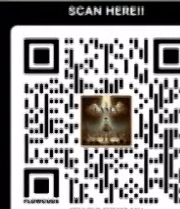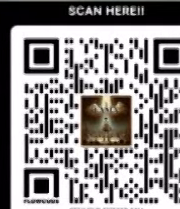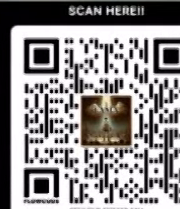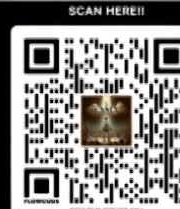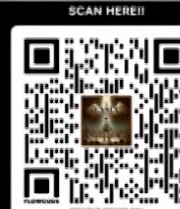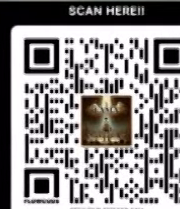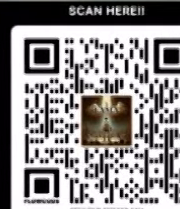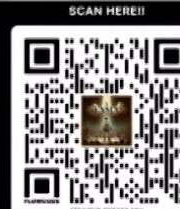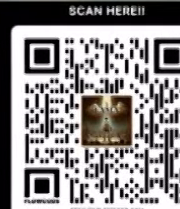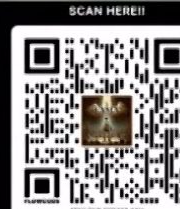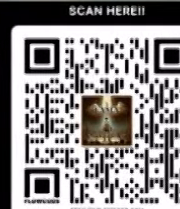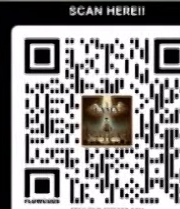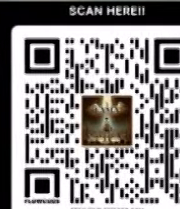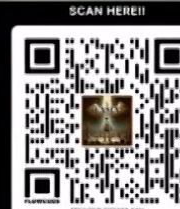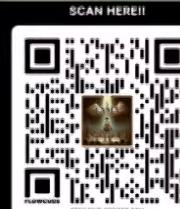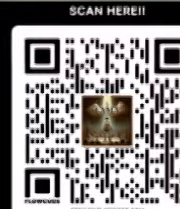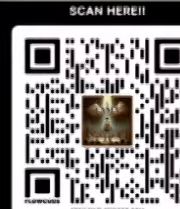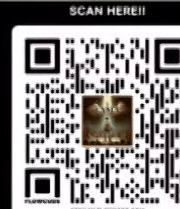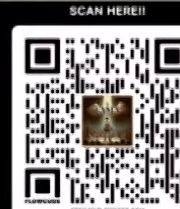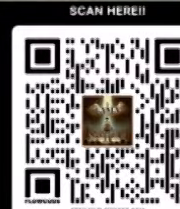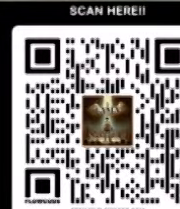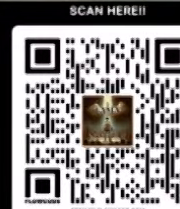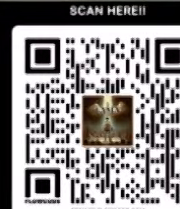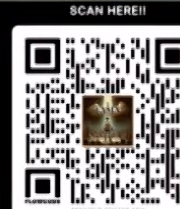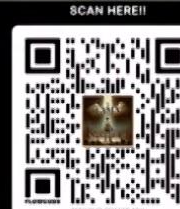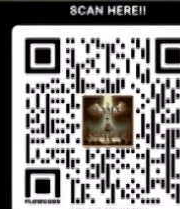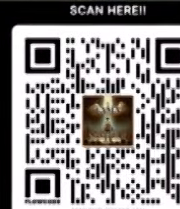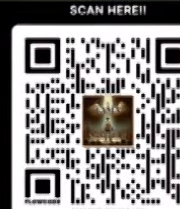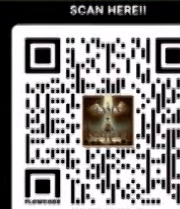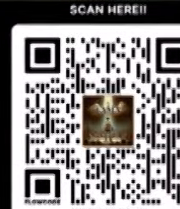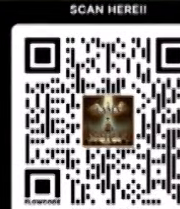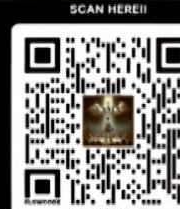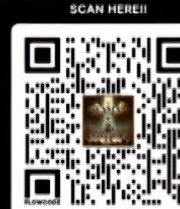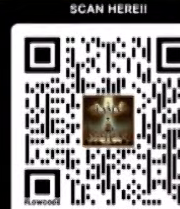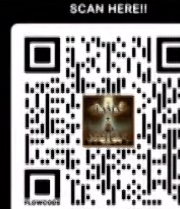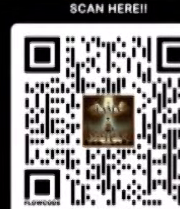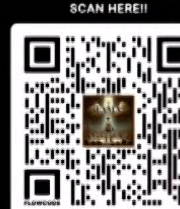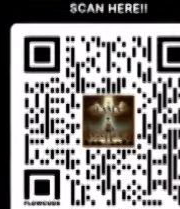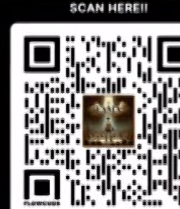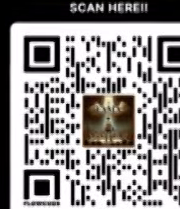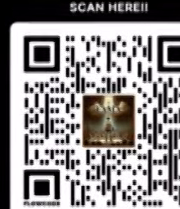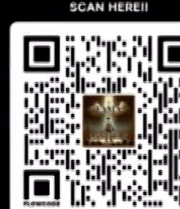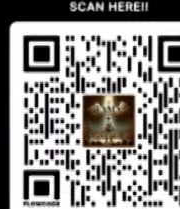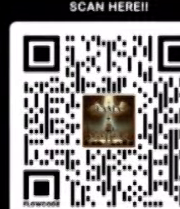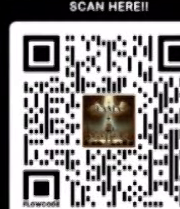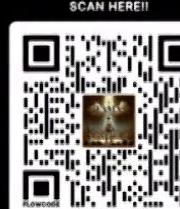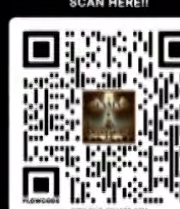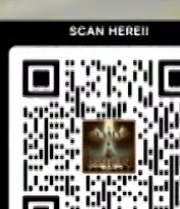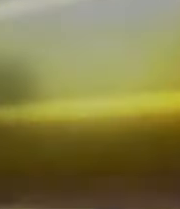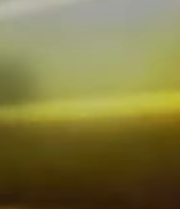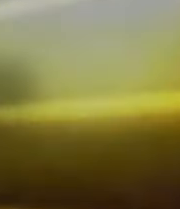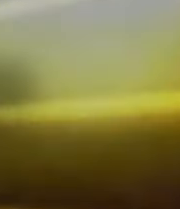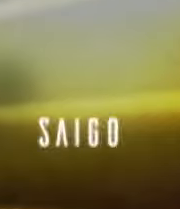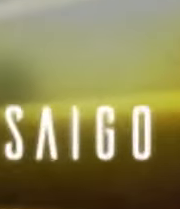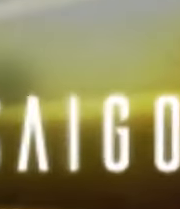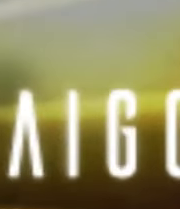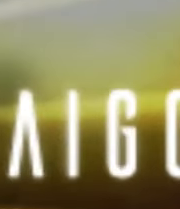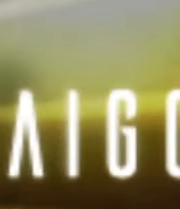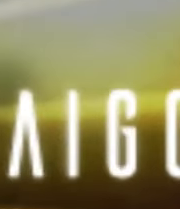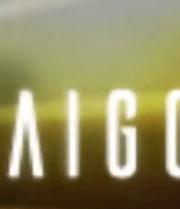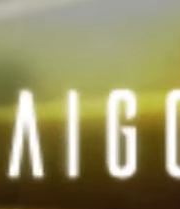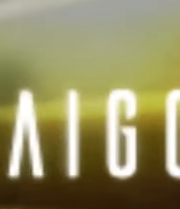igual y y no solo la afición lo que está pasando adentro de la federación ya también hay una eh